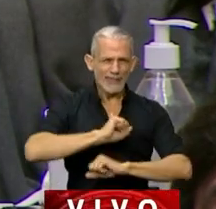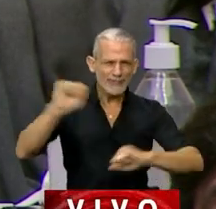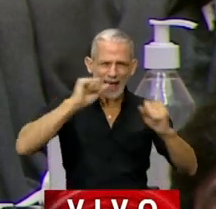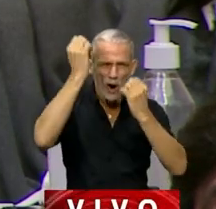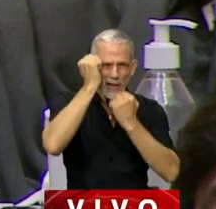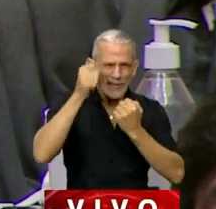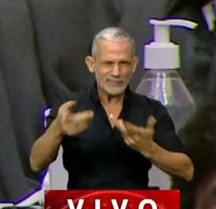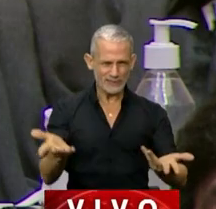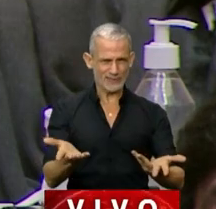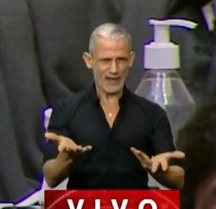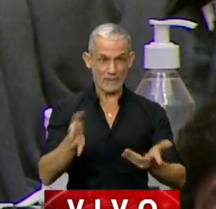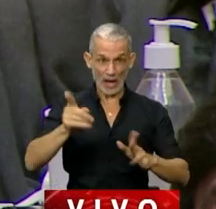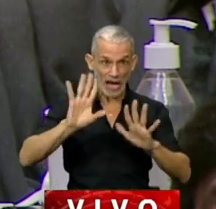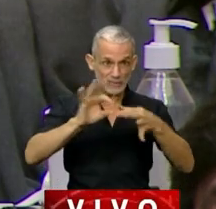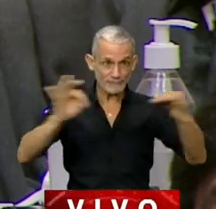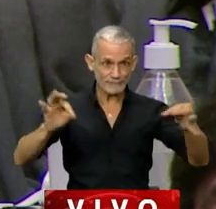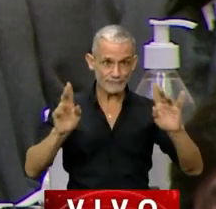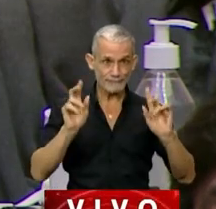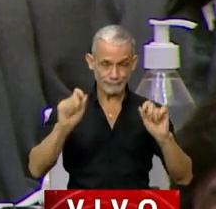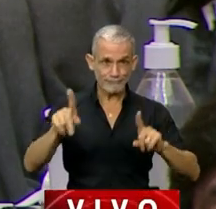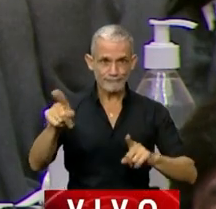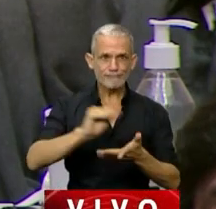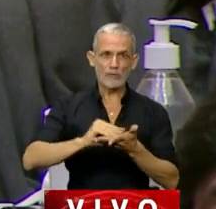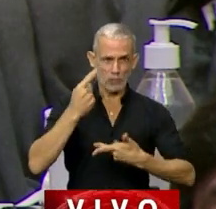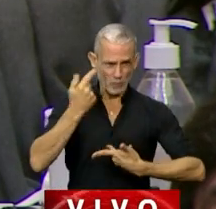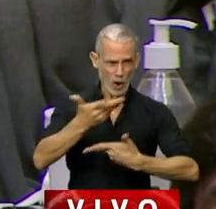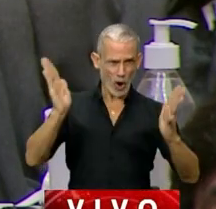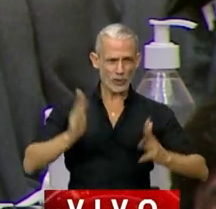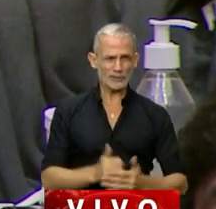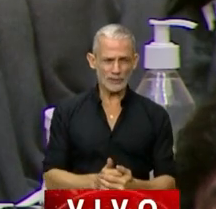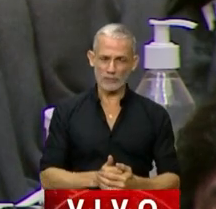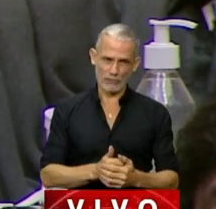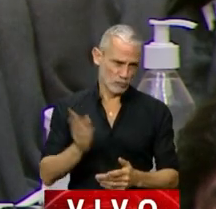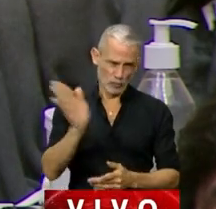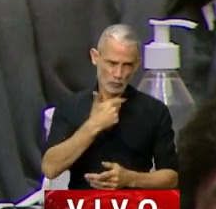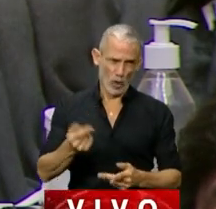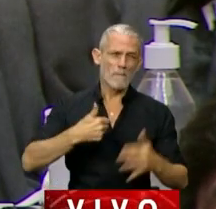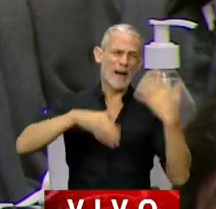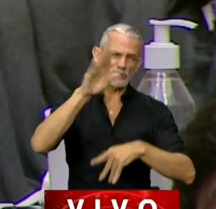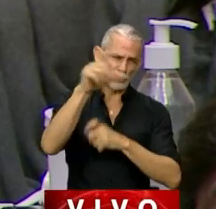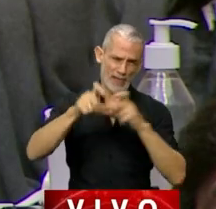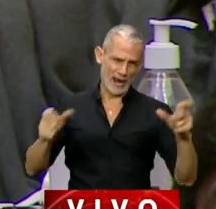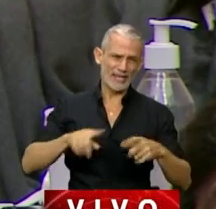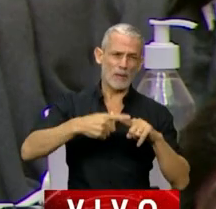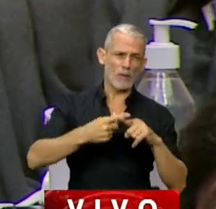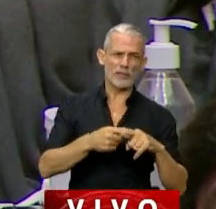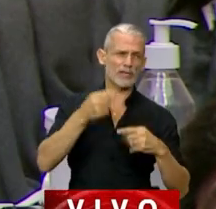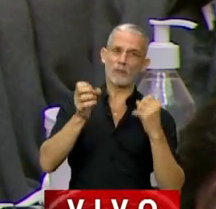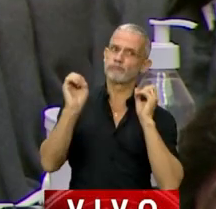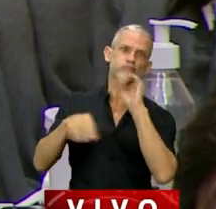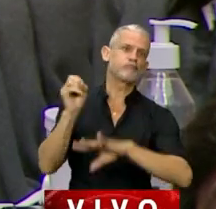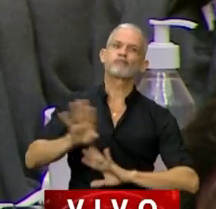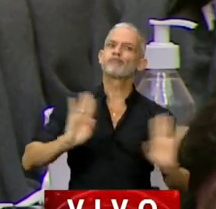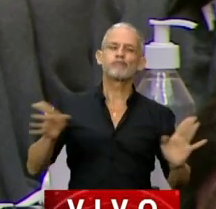terroristas. Estas fueron expresiones de público conocimiento repudiadas por la mayoría del arco político y